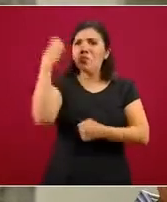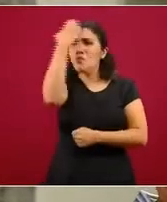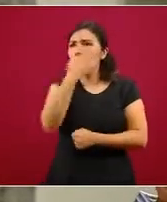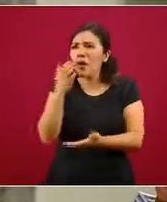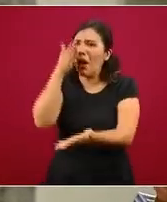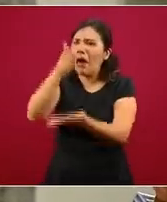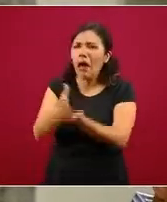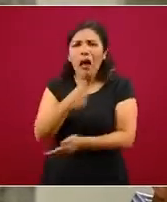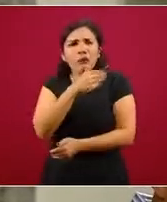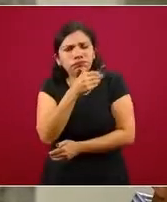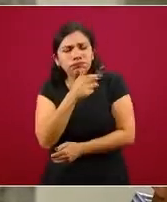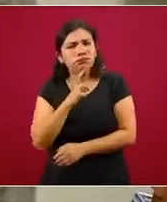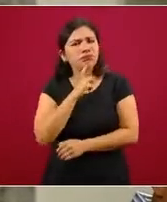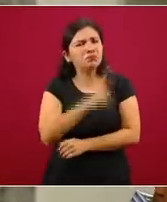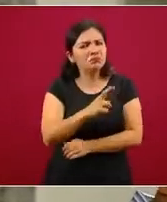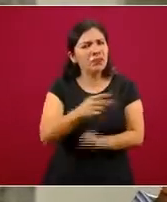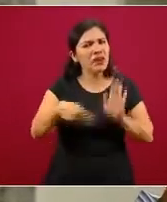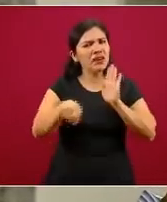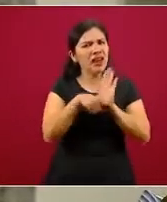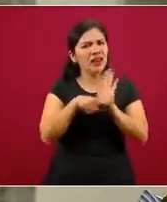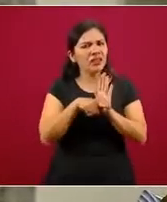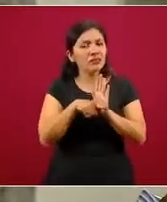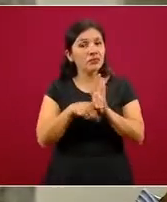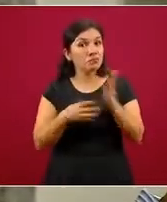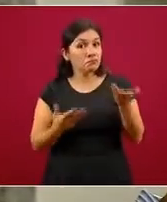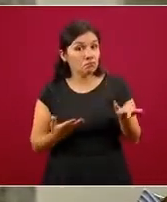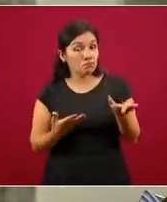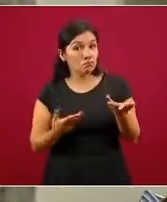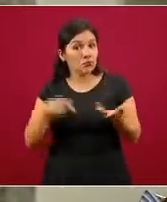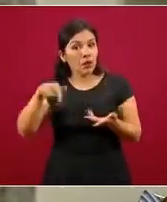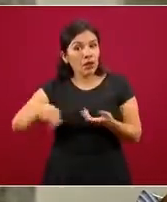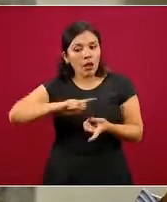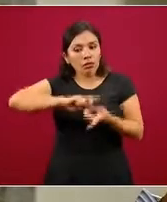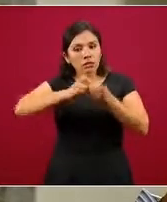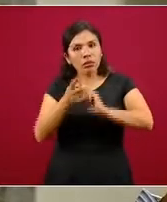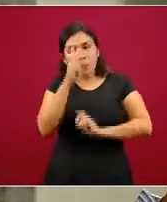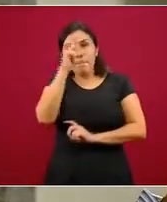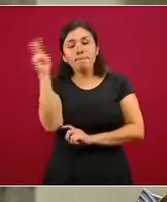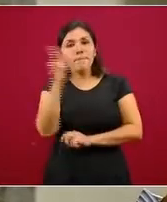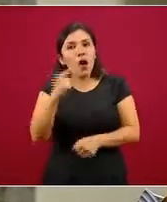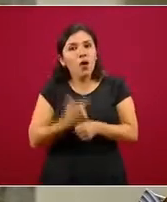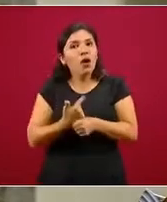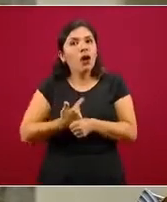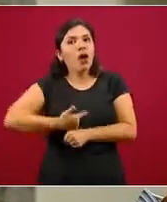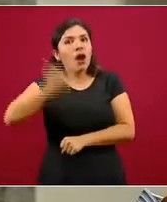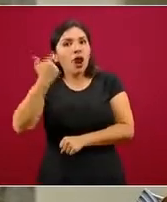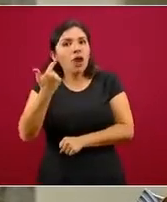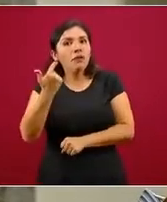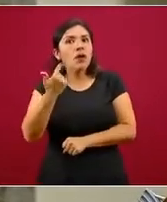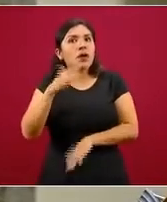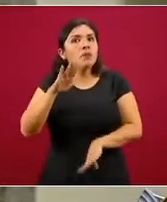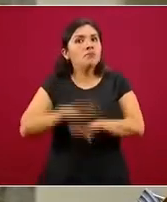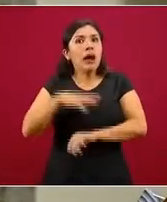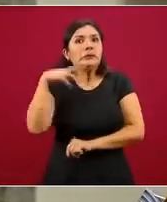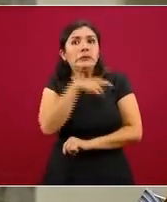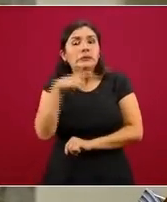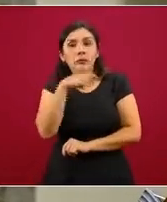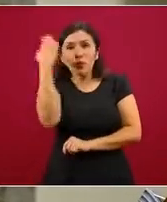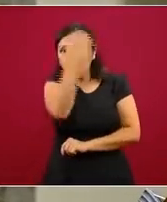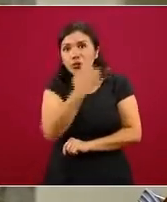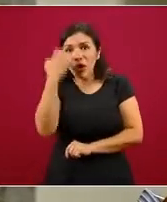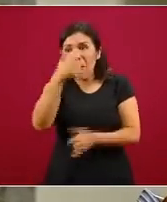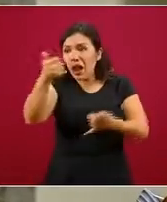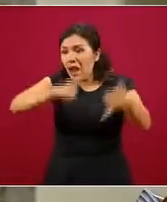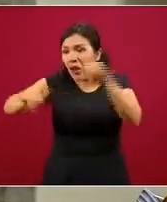la prueba, sus resultados fueron negativos. Ellos empeoraron, incluso debieron acelerar las pruebas